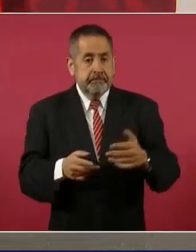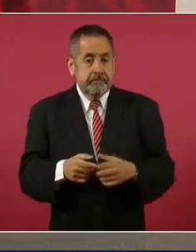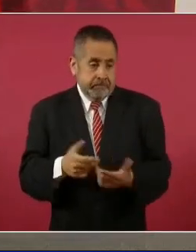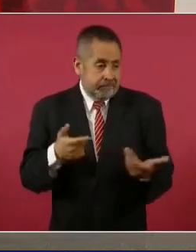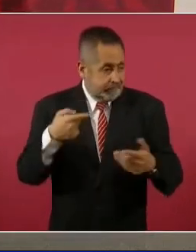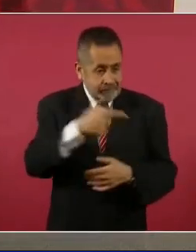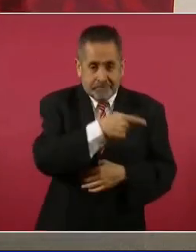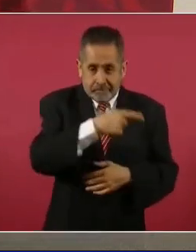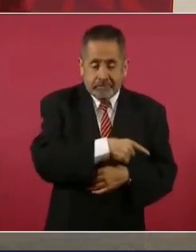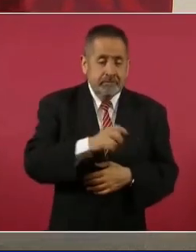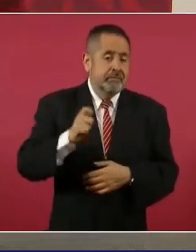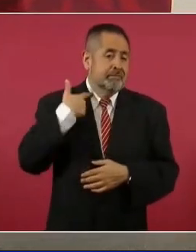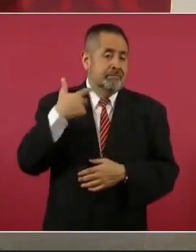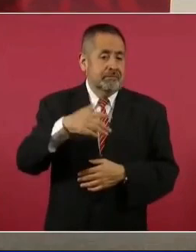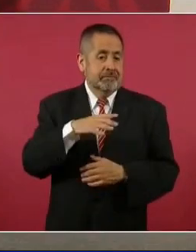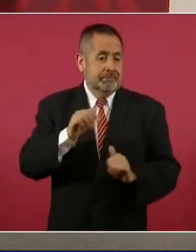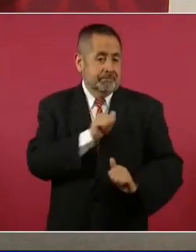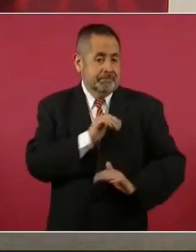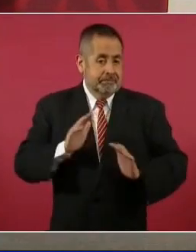Huerta,